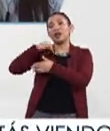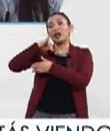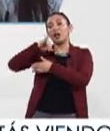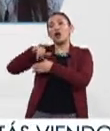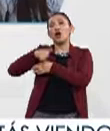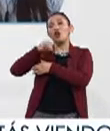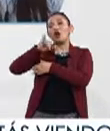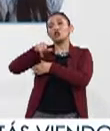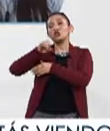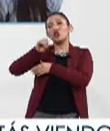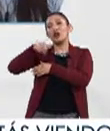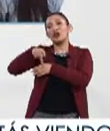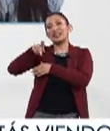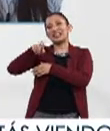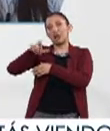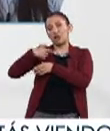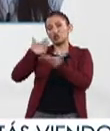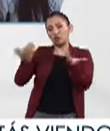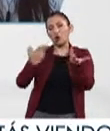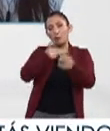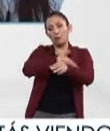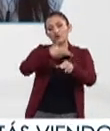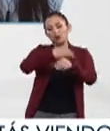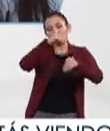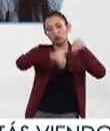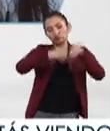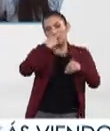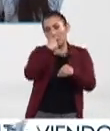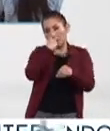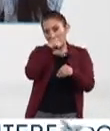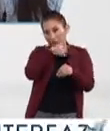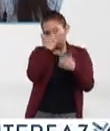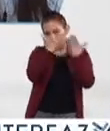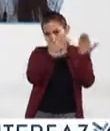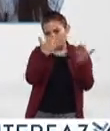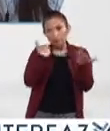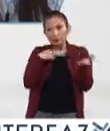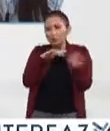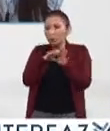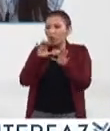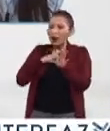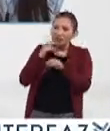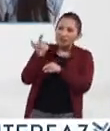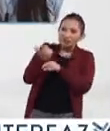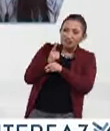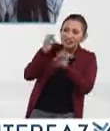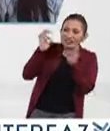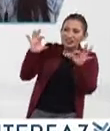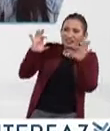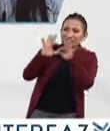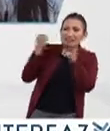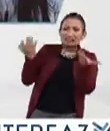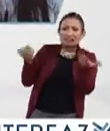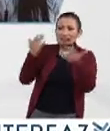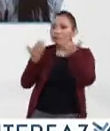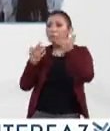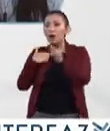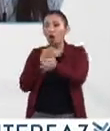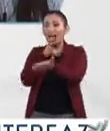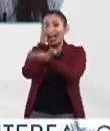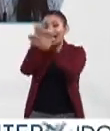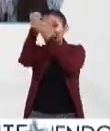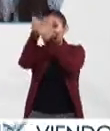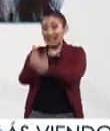Jonquière. Yo estudio procesos alimentarios y no tenía como una carrera afín, pero pude realizar